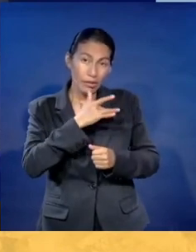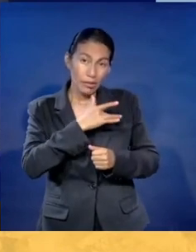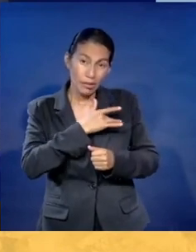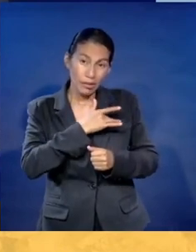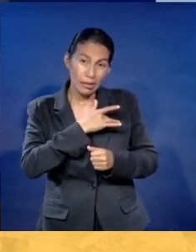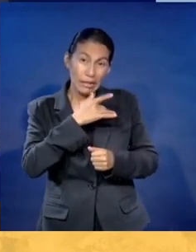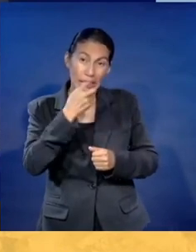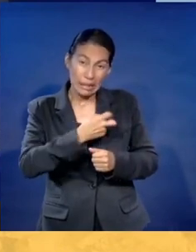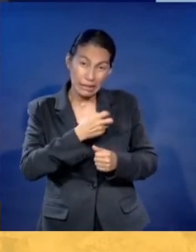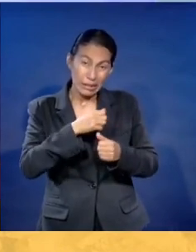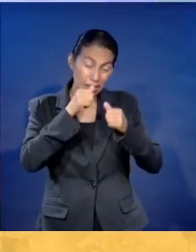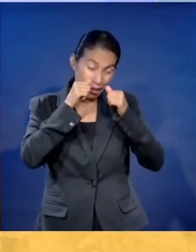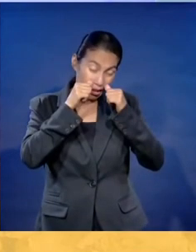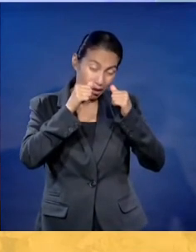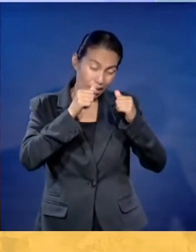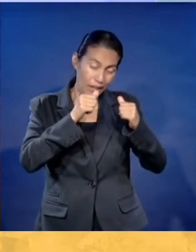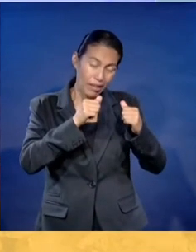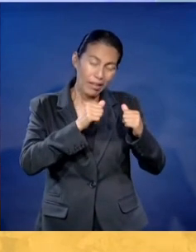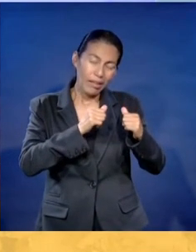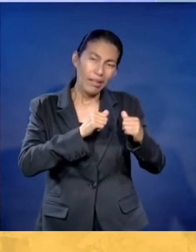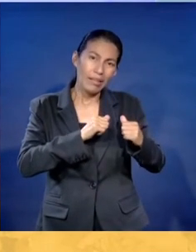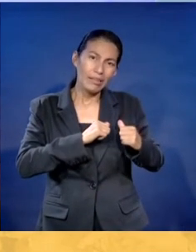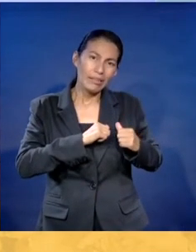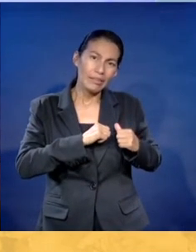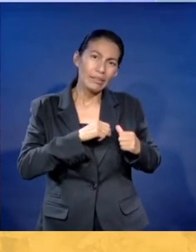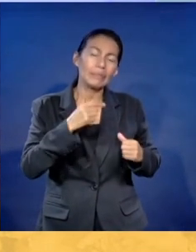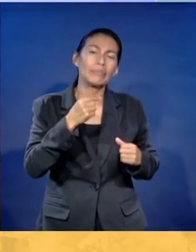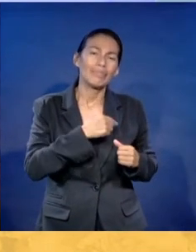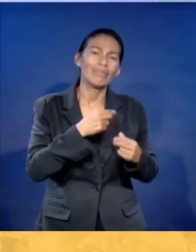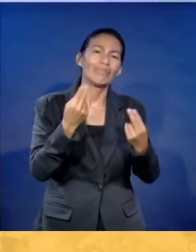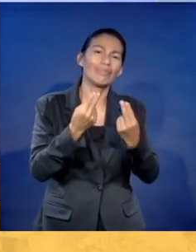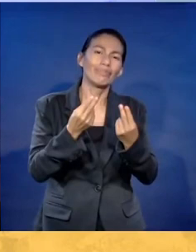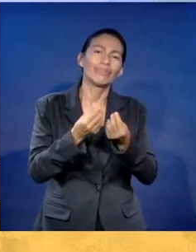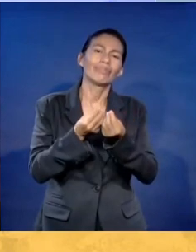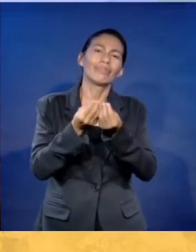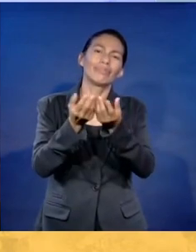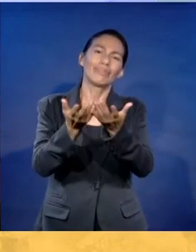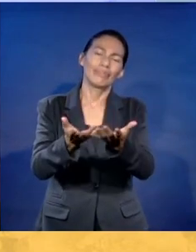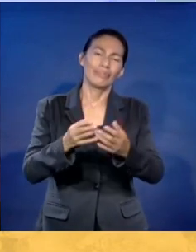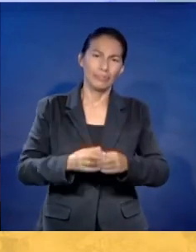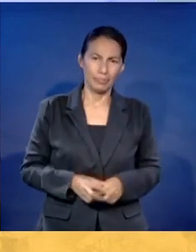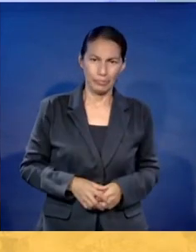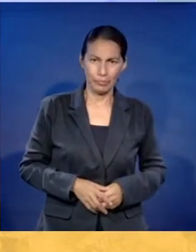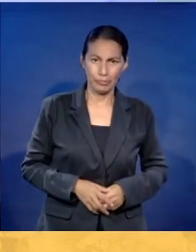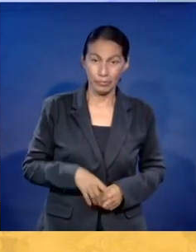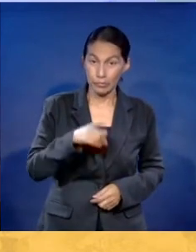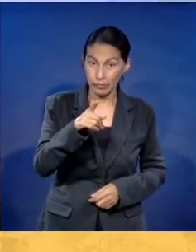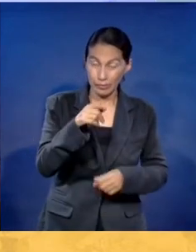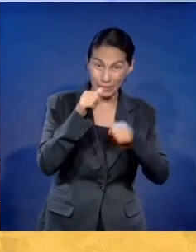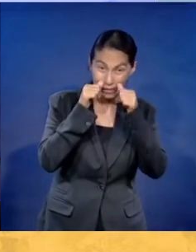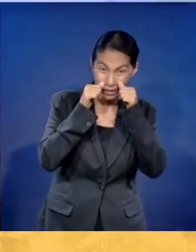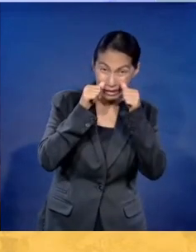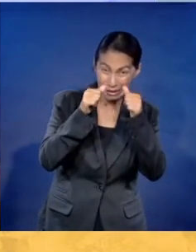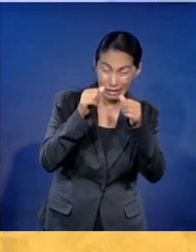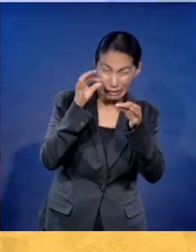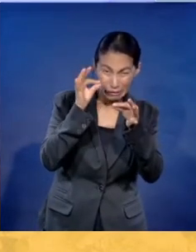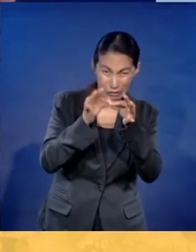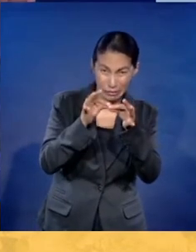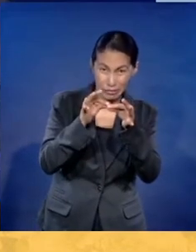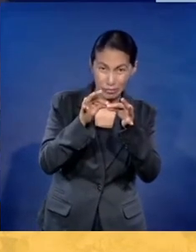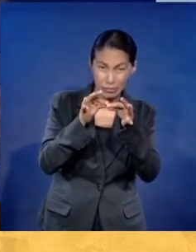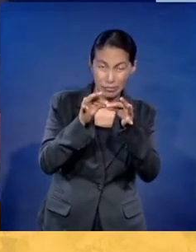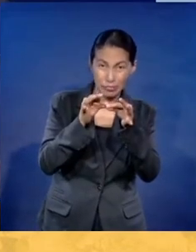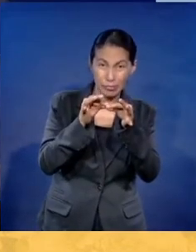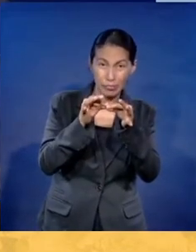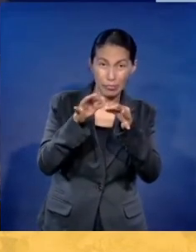y se encuentres lo que realmente necesita pero necesitas poner atención a pagar el volumen